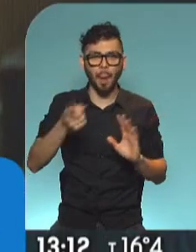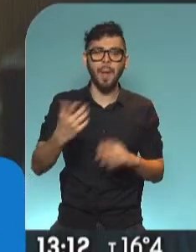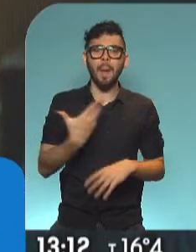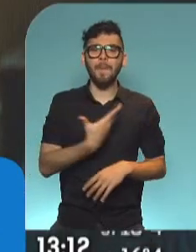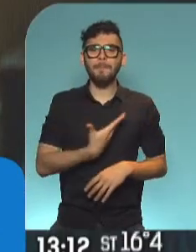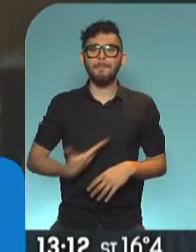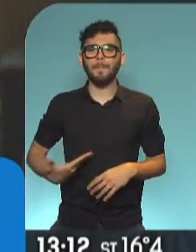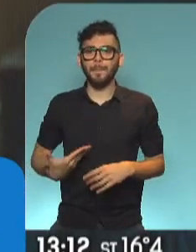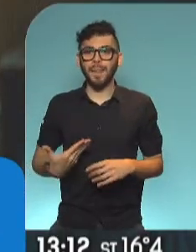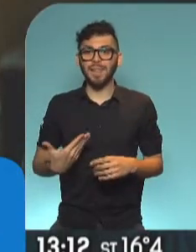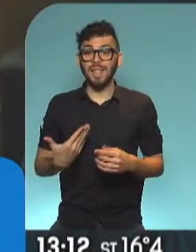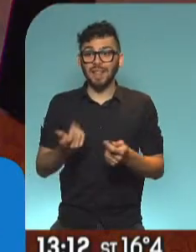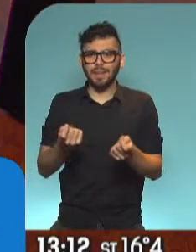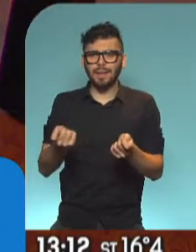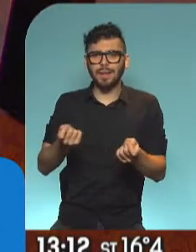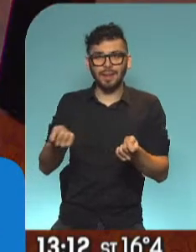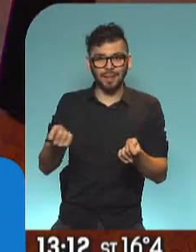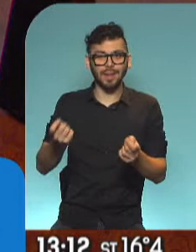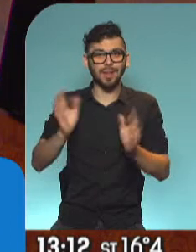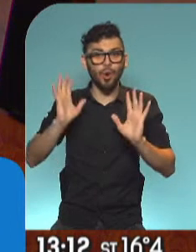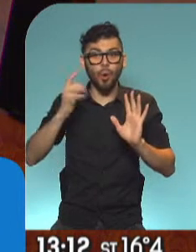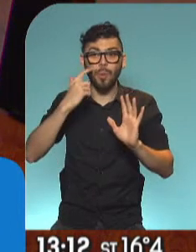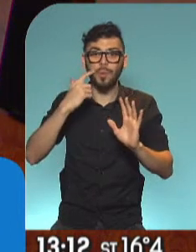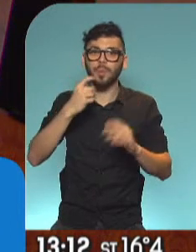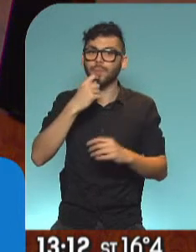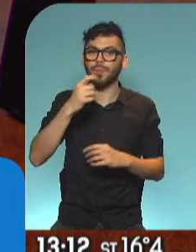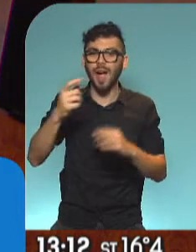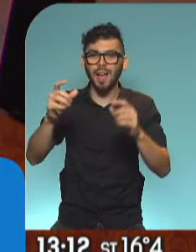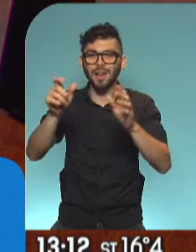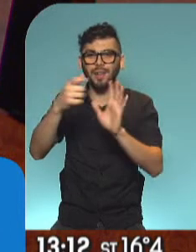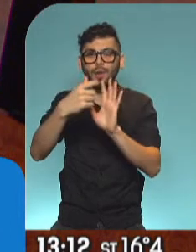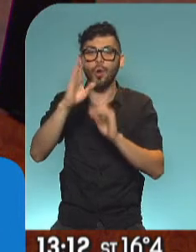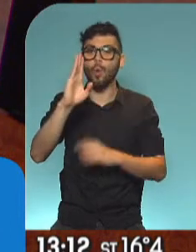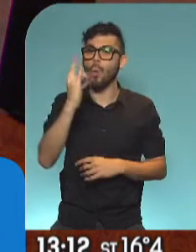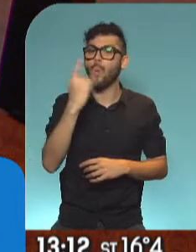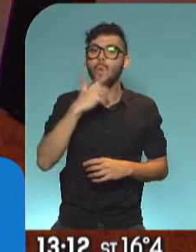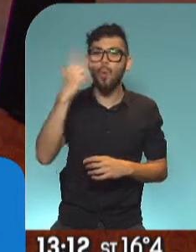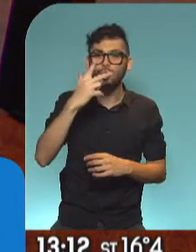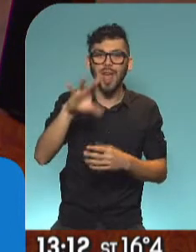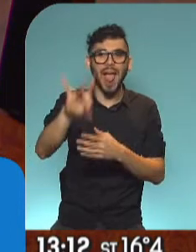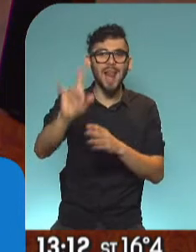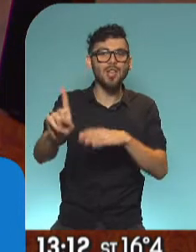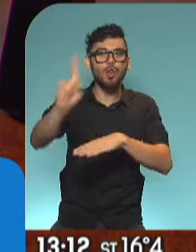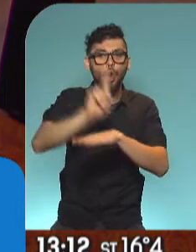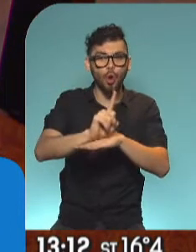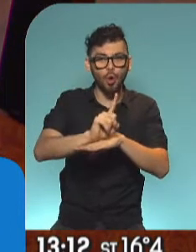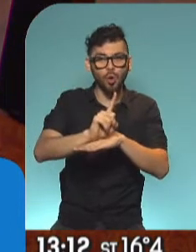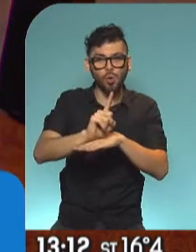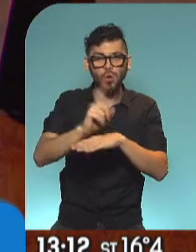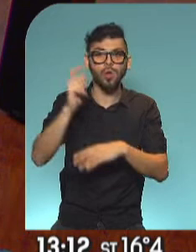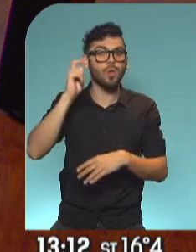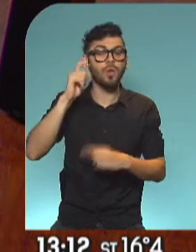ha dominado cada uno. Ahí está abajo el nombre de quién la designó, fíjate, George W. Bush ahí, George H.W.